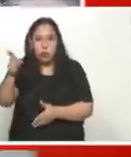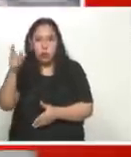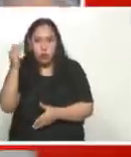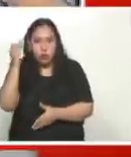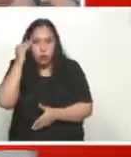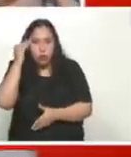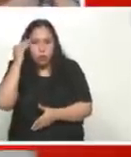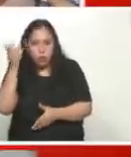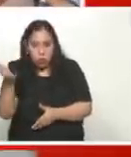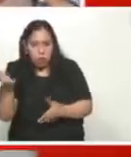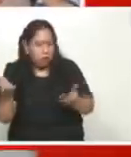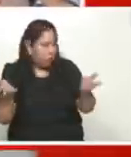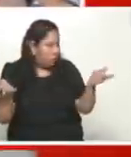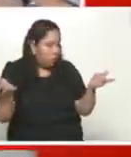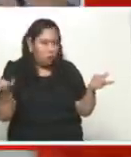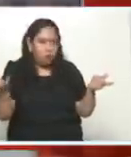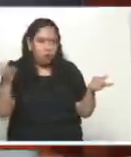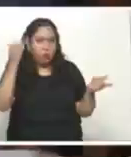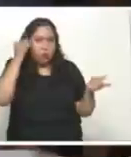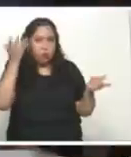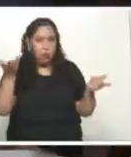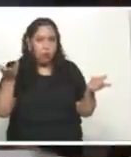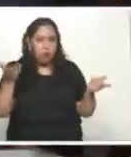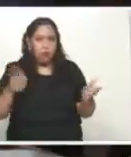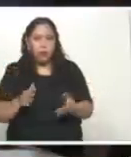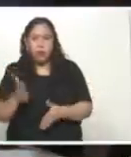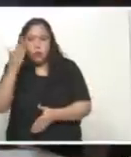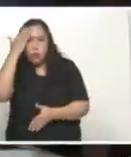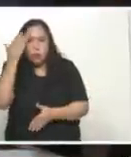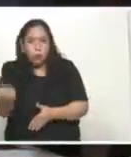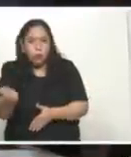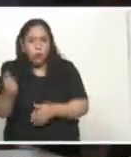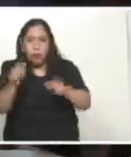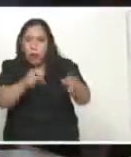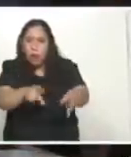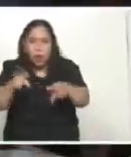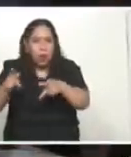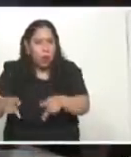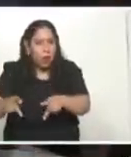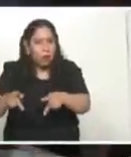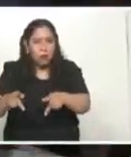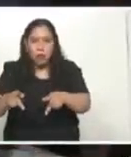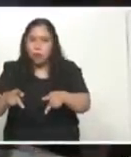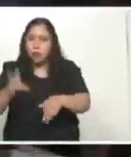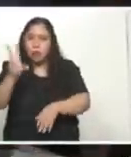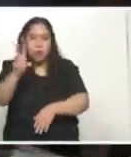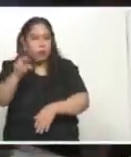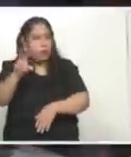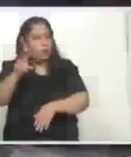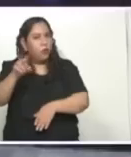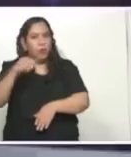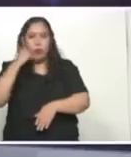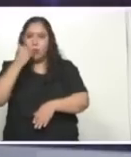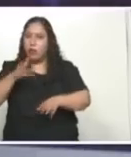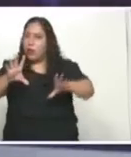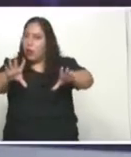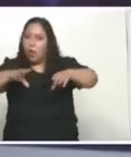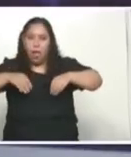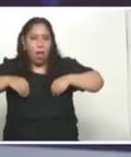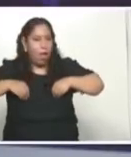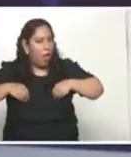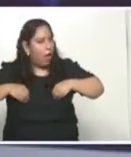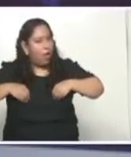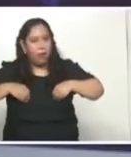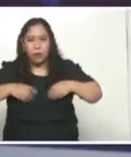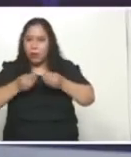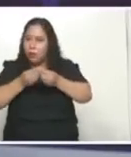Saca la basura. Porque es que este pueblo ya no merece una traición más. No tenemos el permiso de traicionar. No tenemos el permiso de